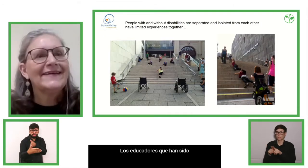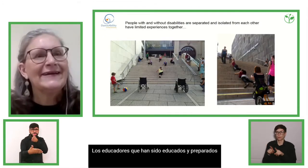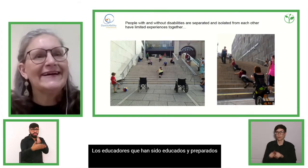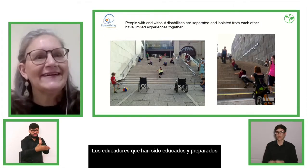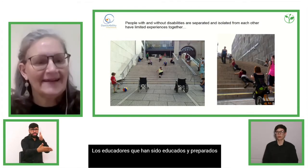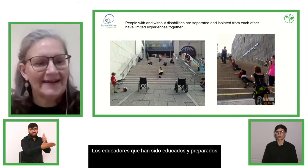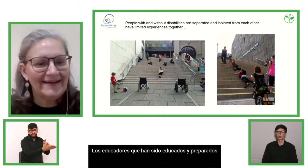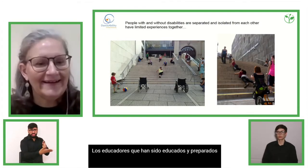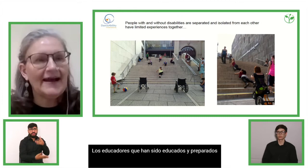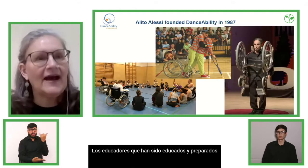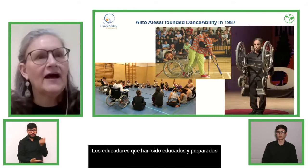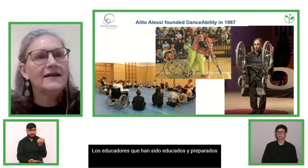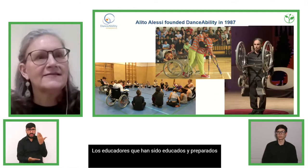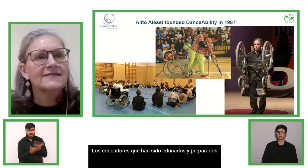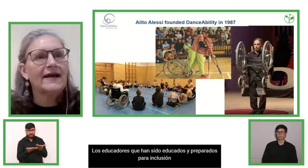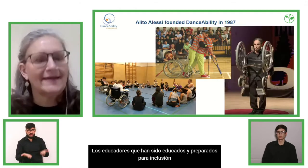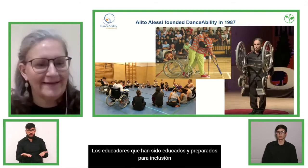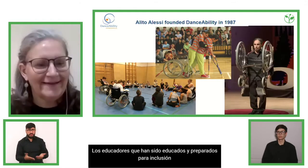Próxima.